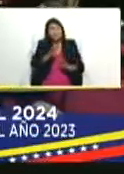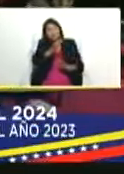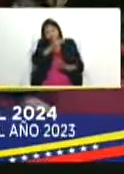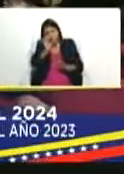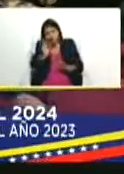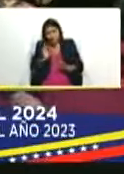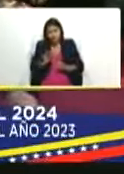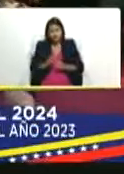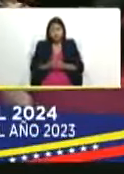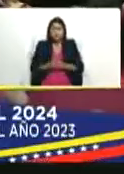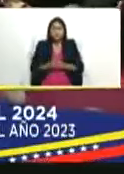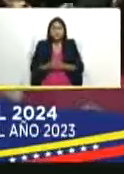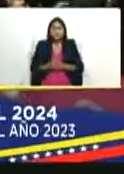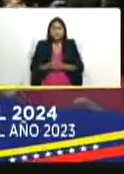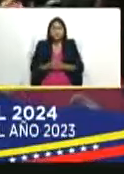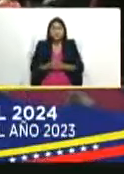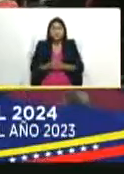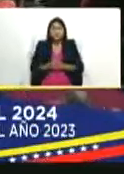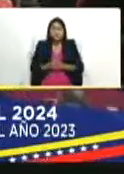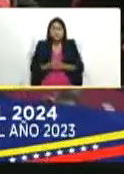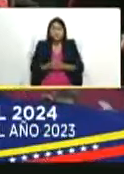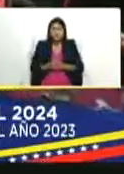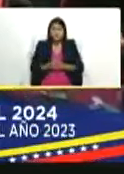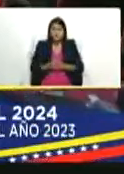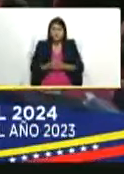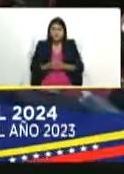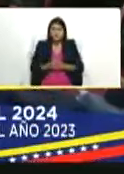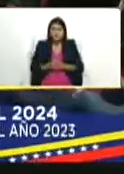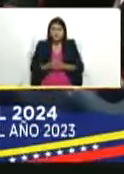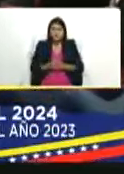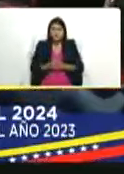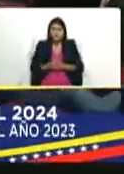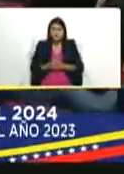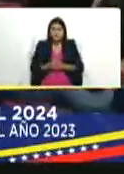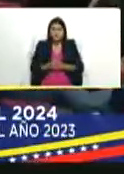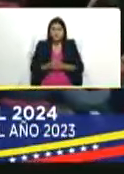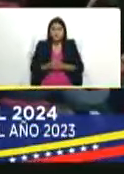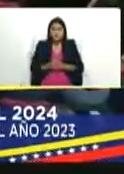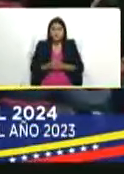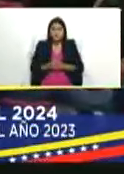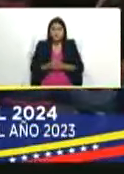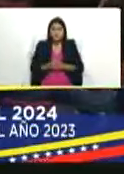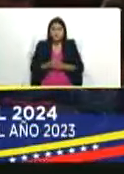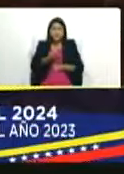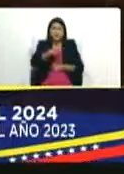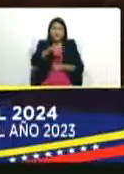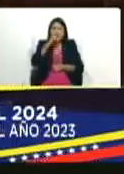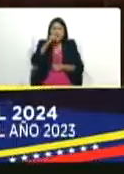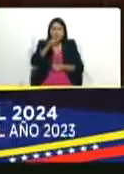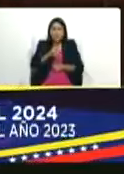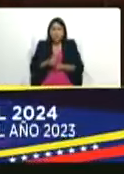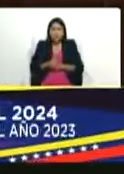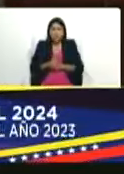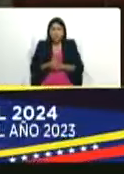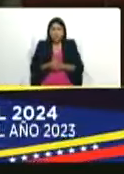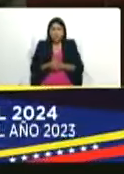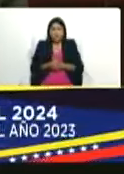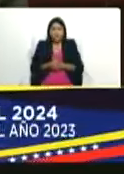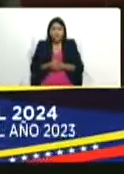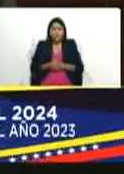Como sucesores de la herencia emancipadora, procuraremos alcanzar la Presidente Constitucional de la República Bolivariana de Venezuela.